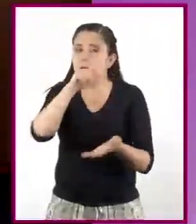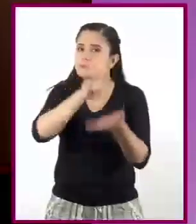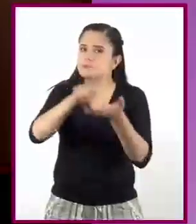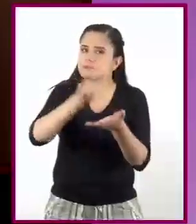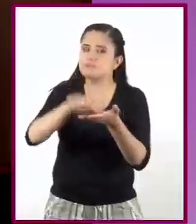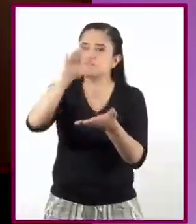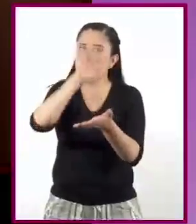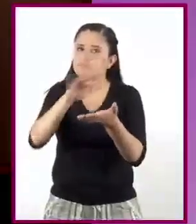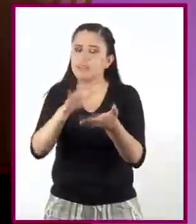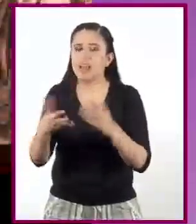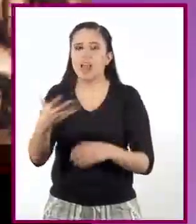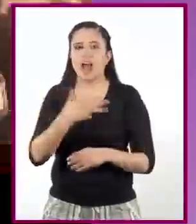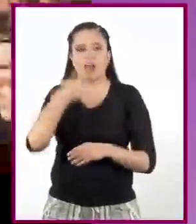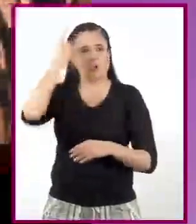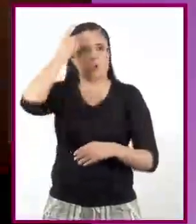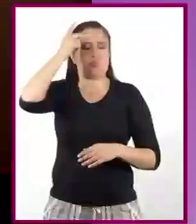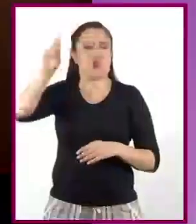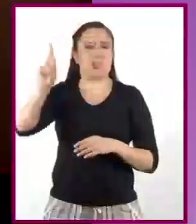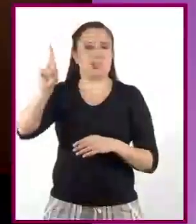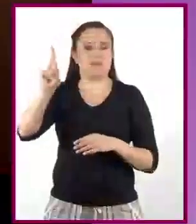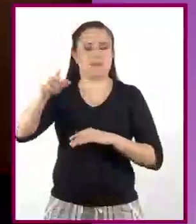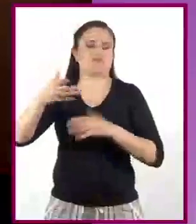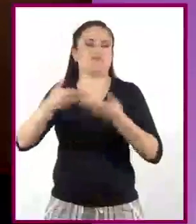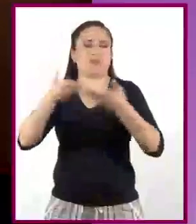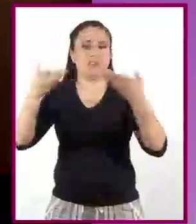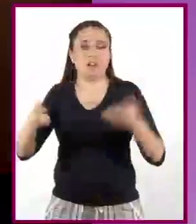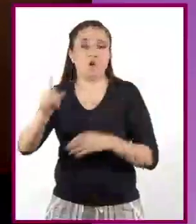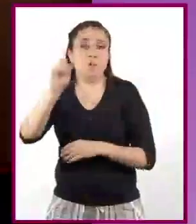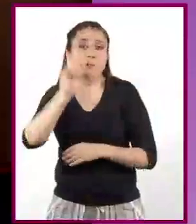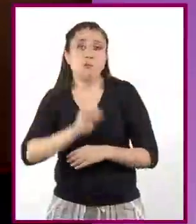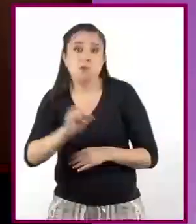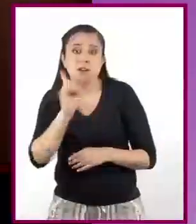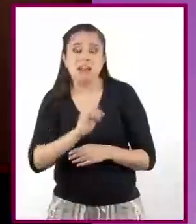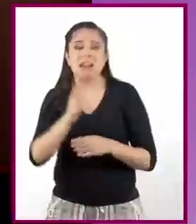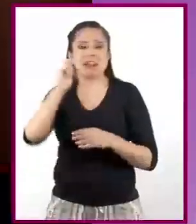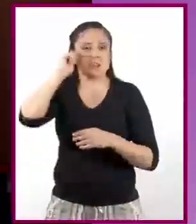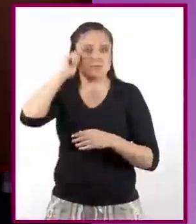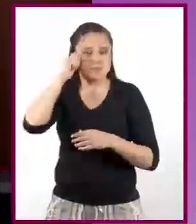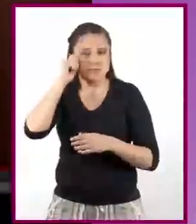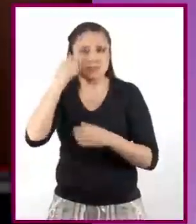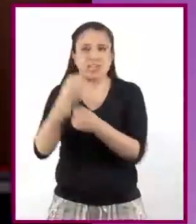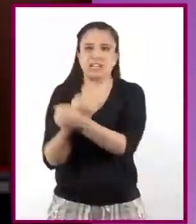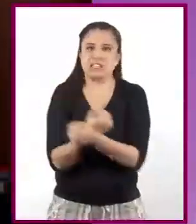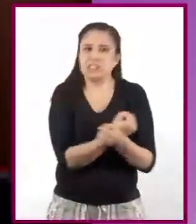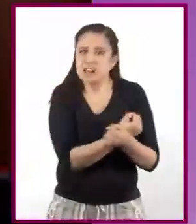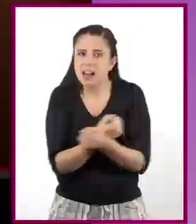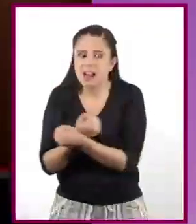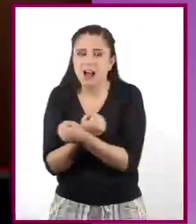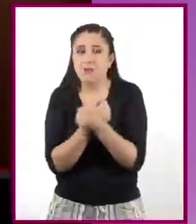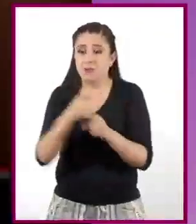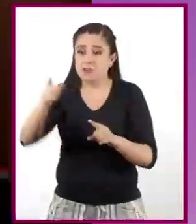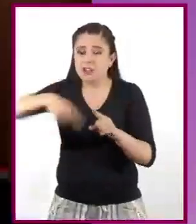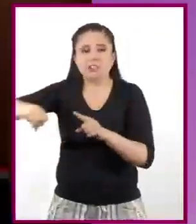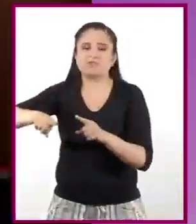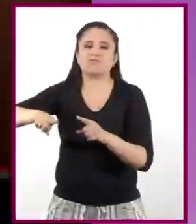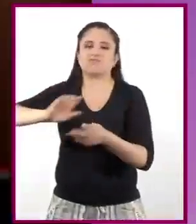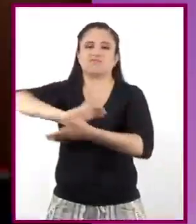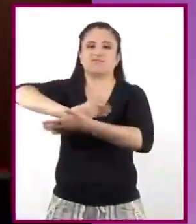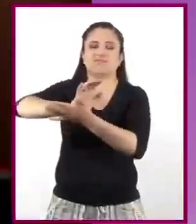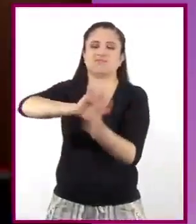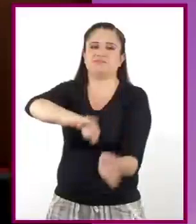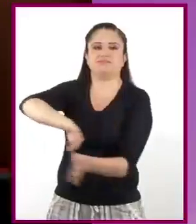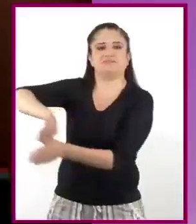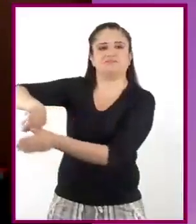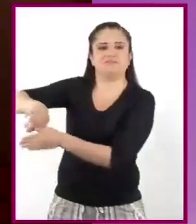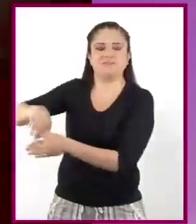que tuvieran alguna propiedad. Las mujeres, los sirvientes domésticos, los esclavos y las castas fueron excluidos de dicha